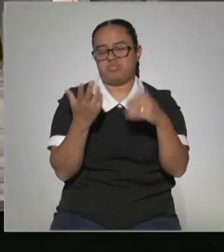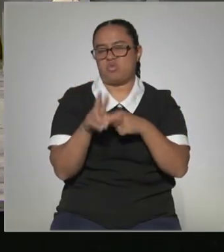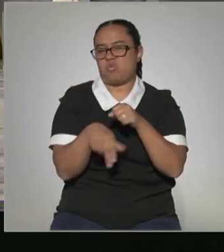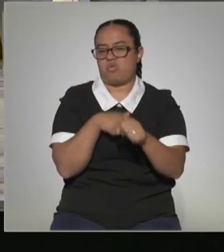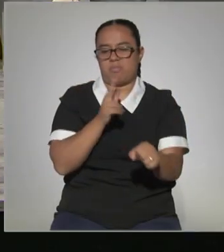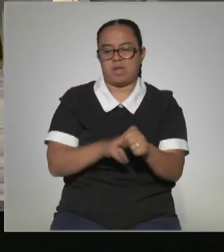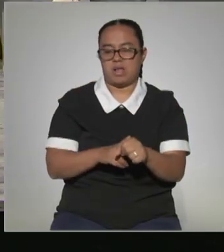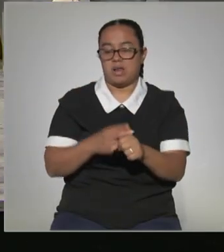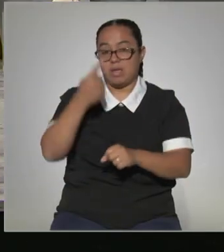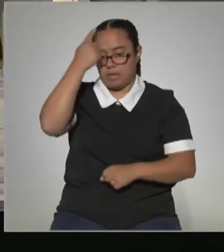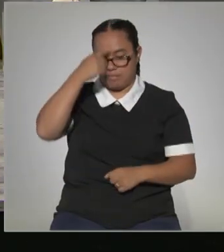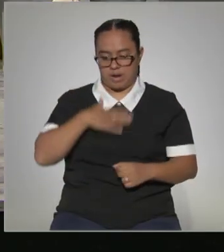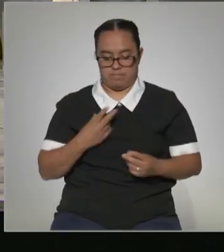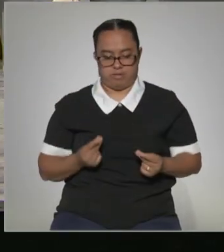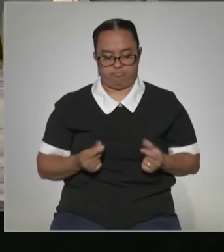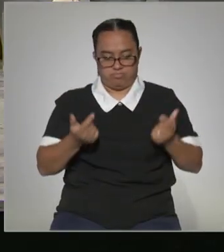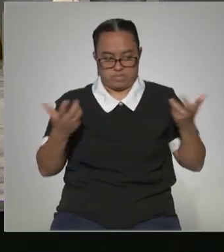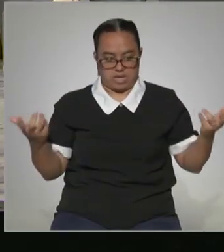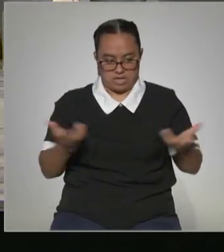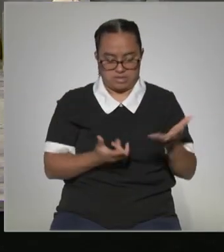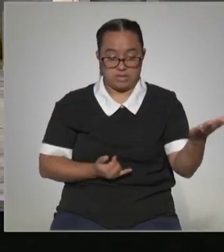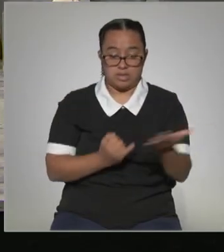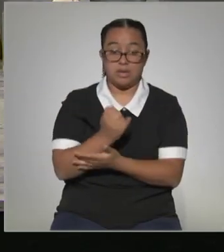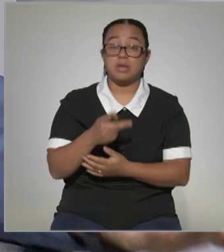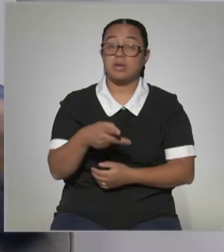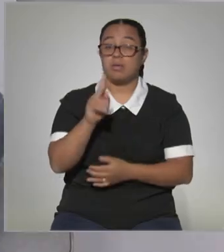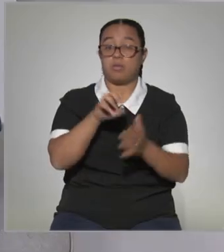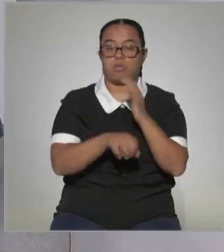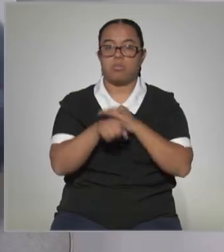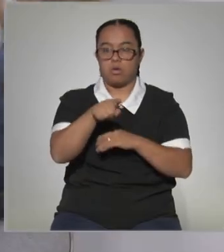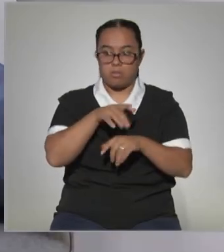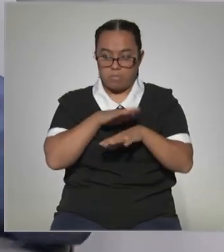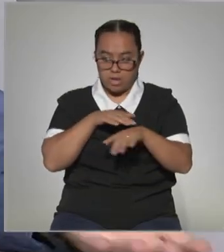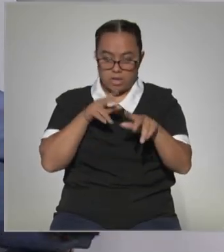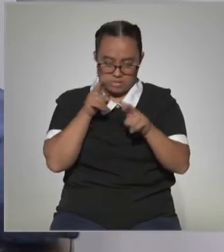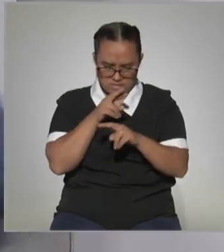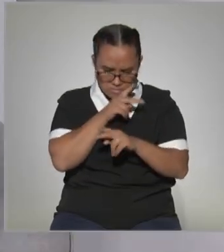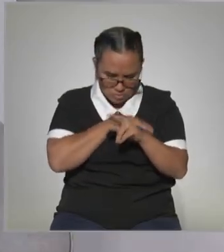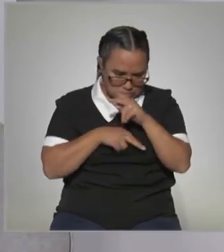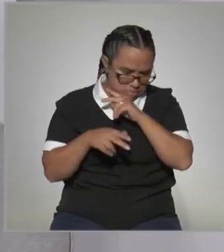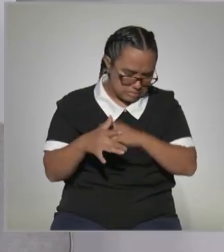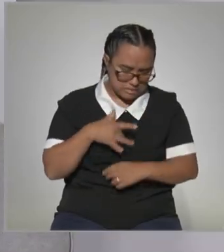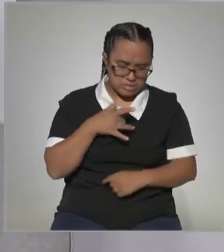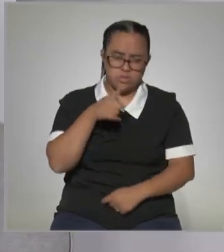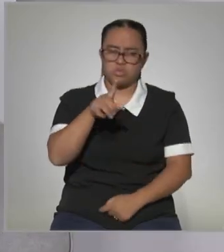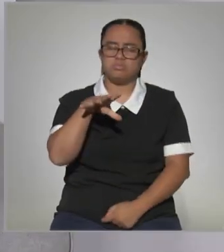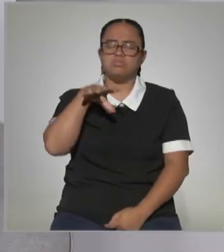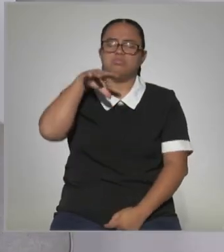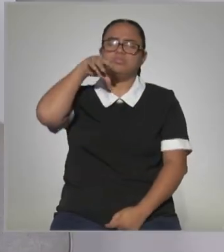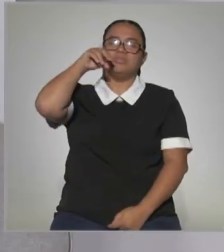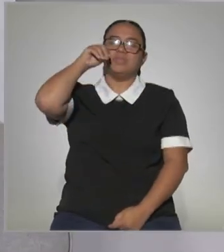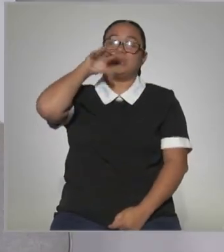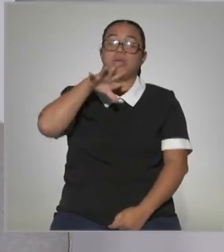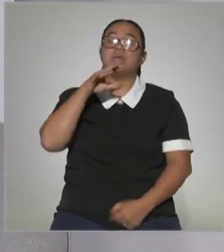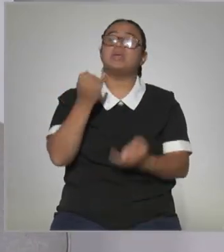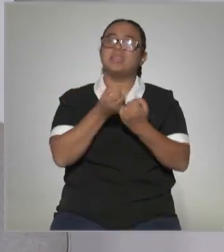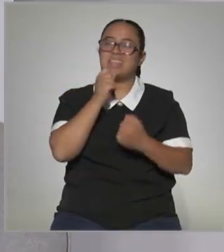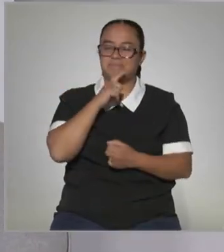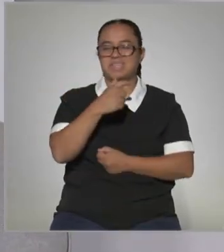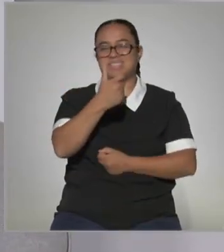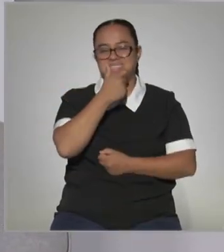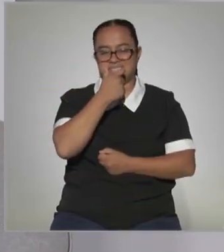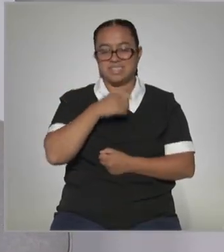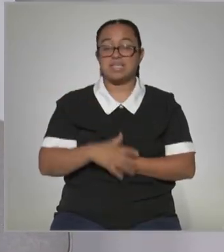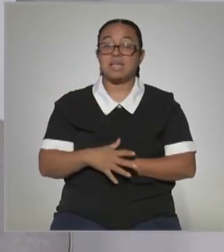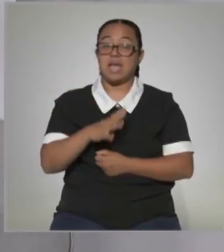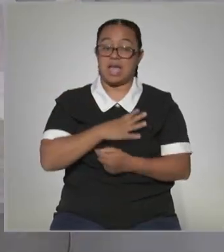para reaccionar. Pero cuando te sientes agobiada, respira profundo y si puedes, sonríe. Y trae 2 libros